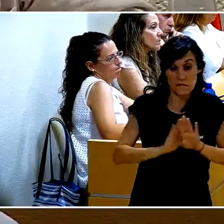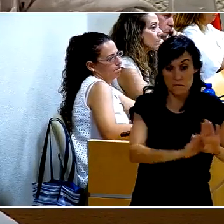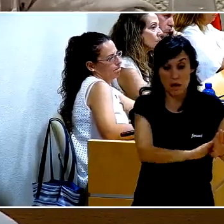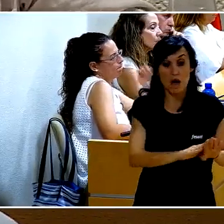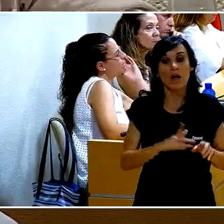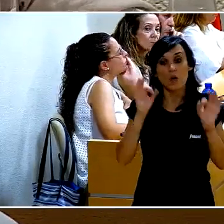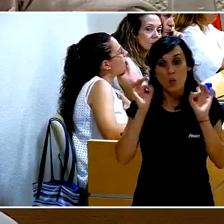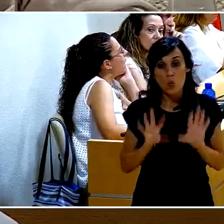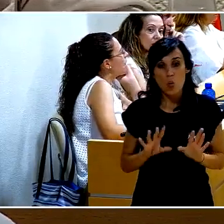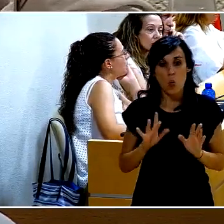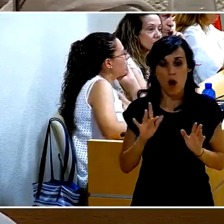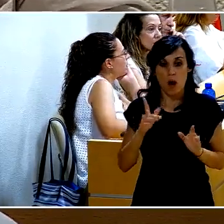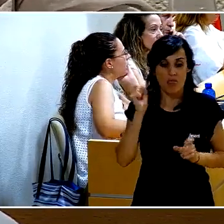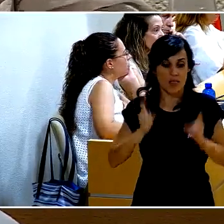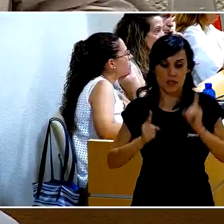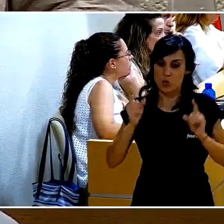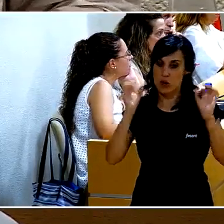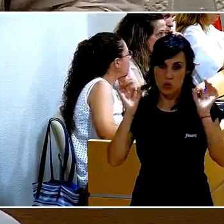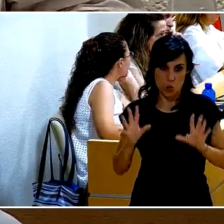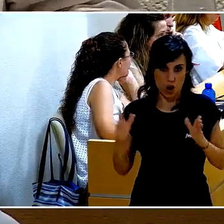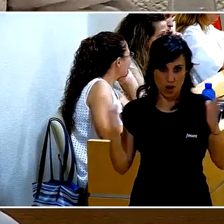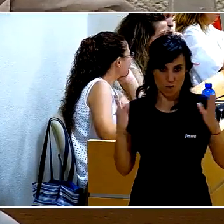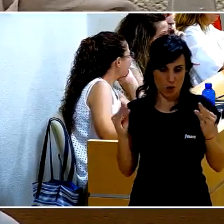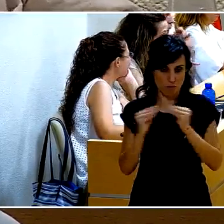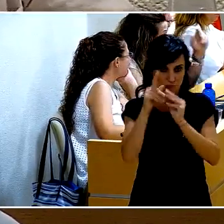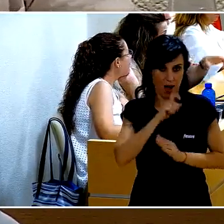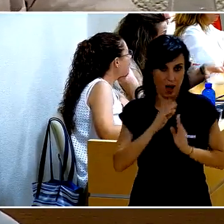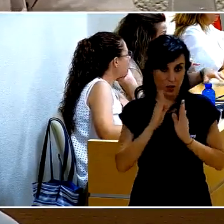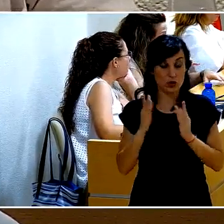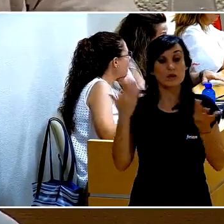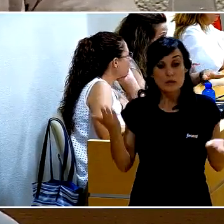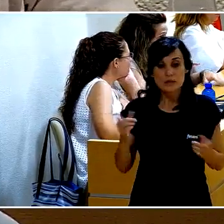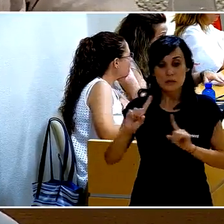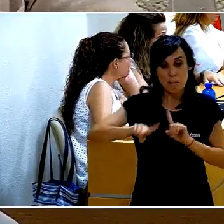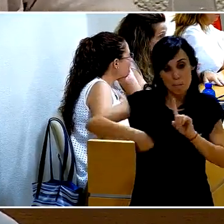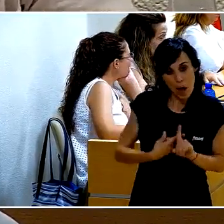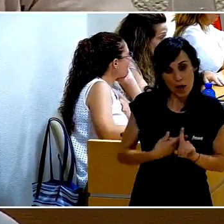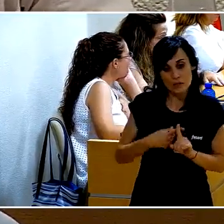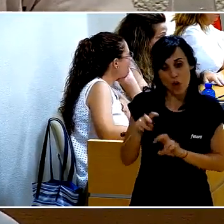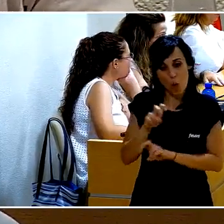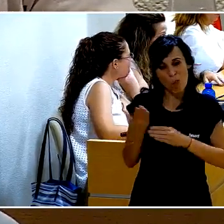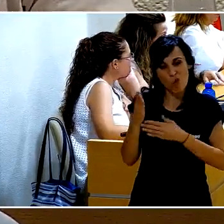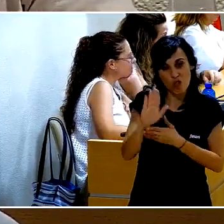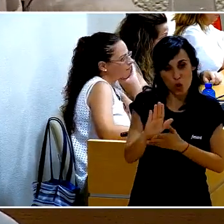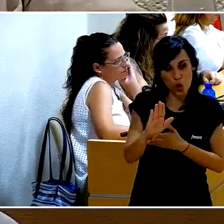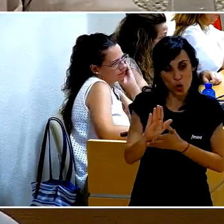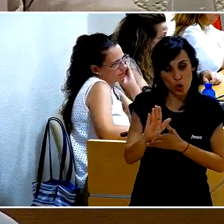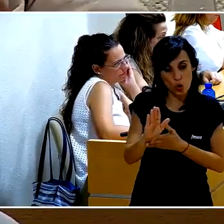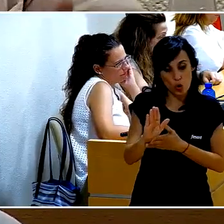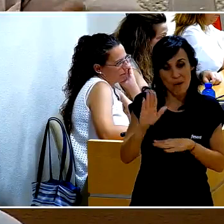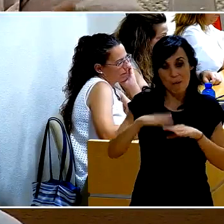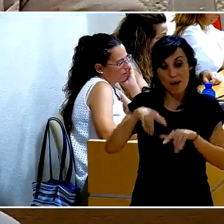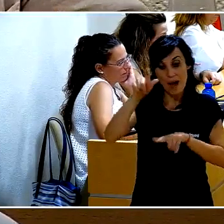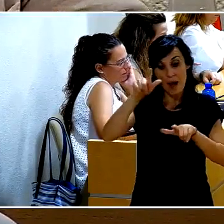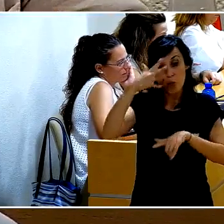los mismos que duró la dictadura. Por si el desatino no fuera suficiente, se trae una moción al señor Torralba para que el pueblo